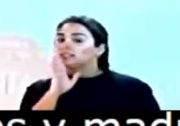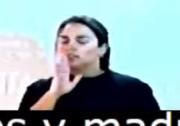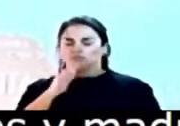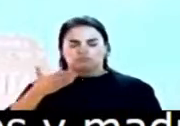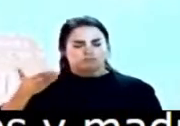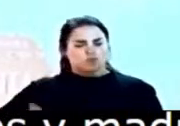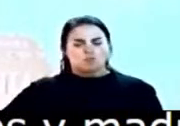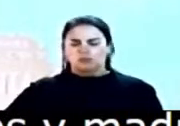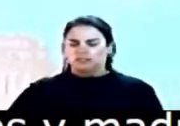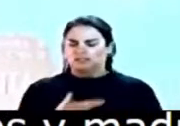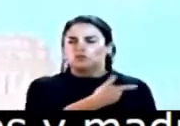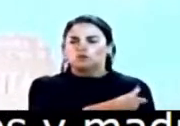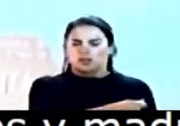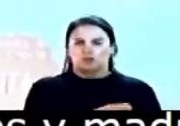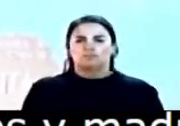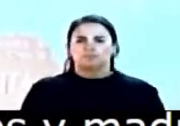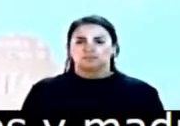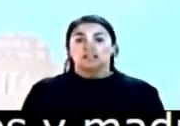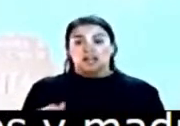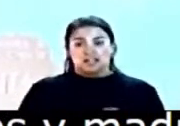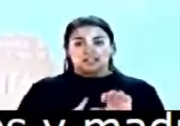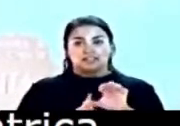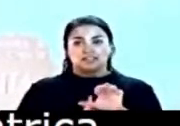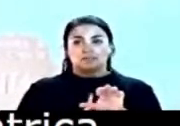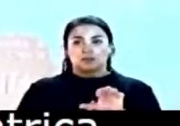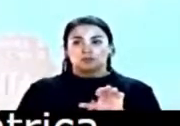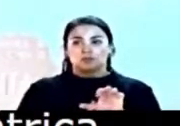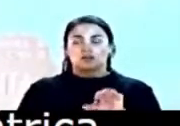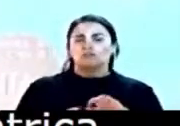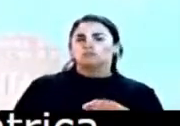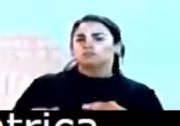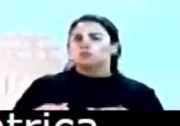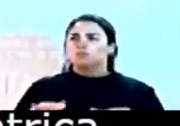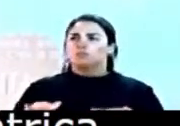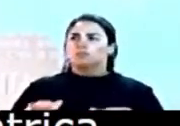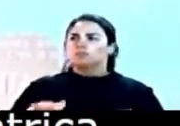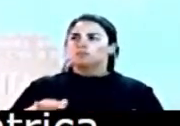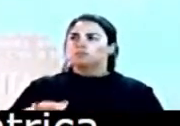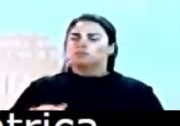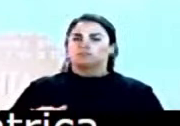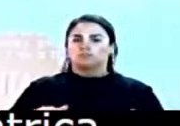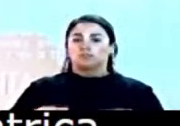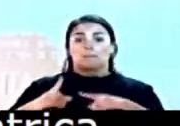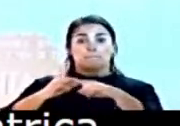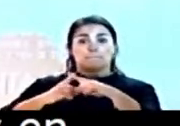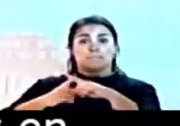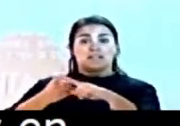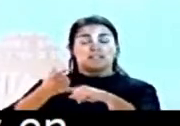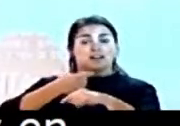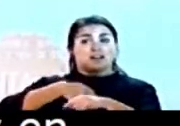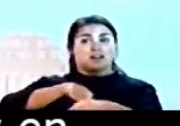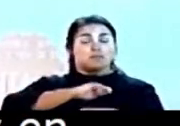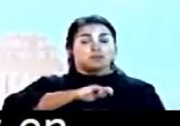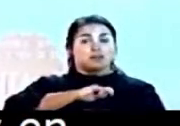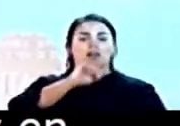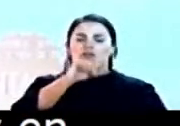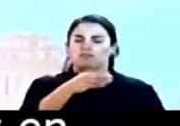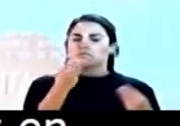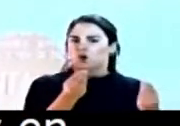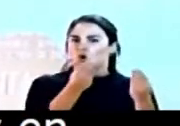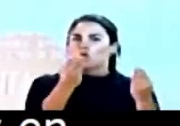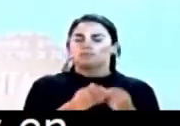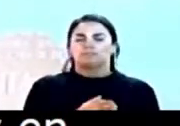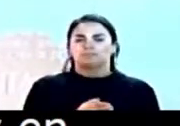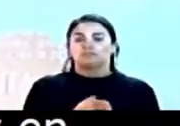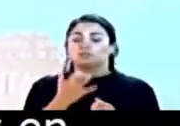la vacunación. Y en Extremadura estamos en ritmos superiores a la media nacional. Por tramos de edad,